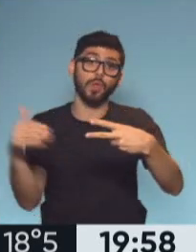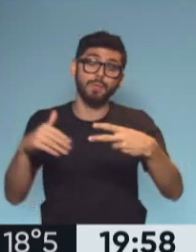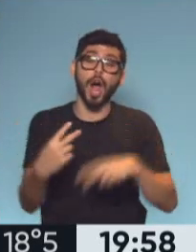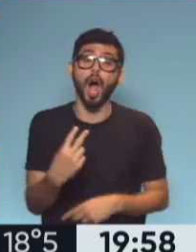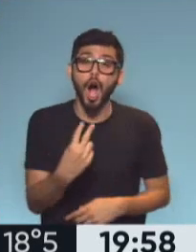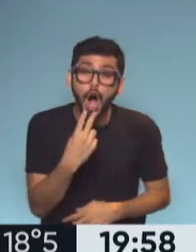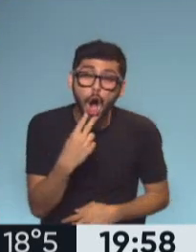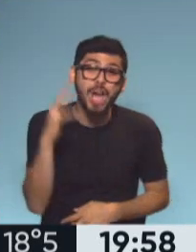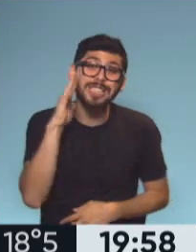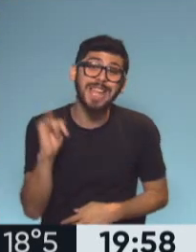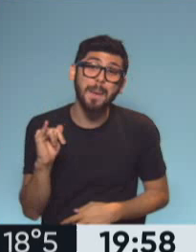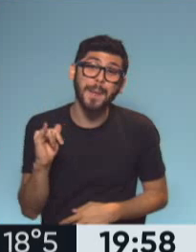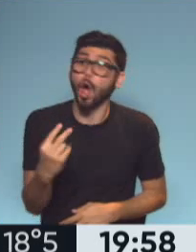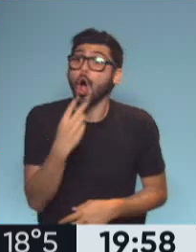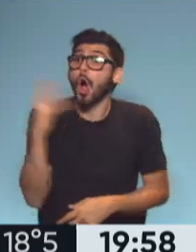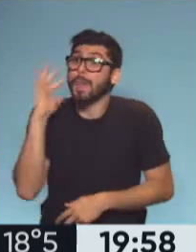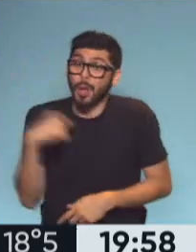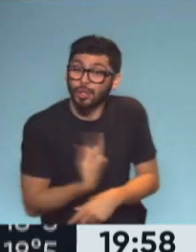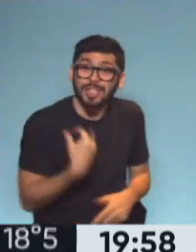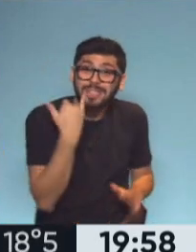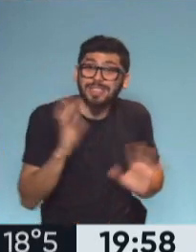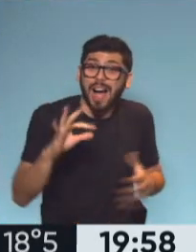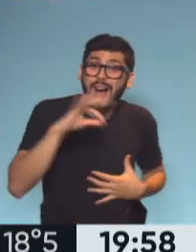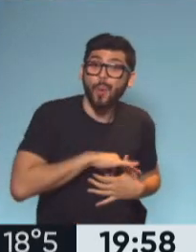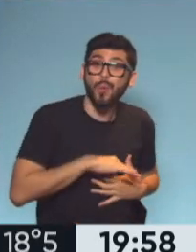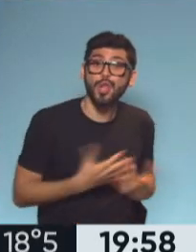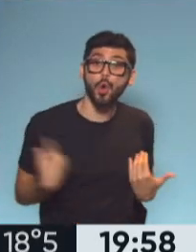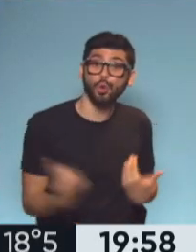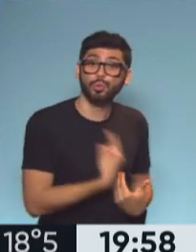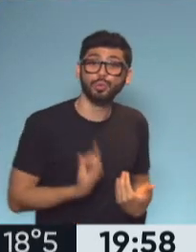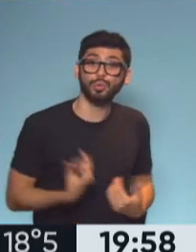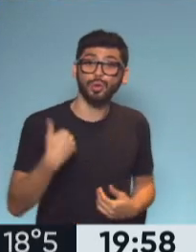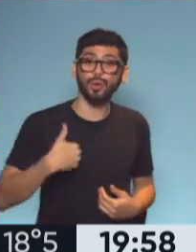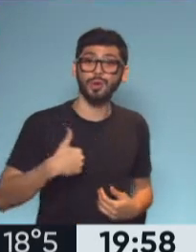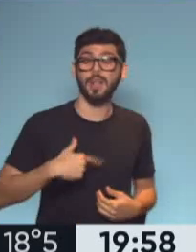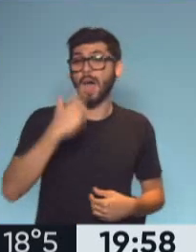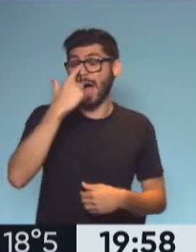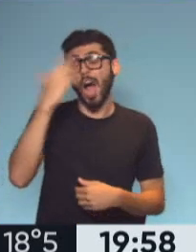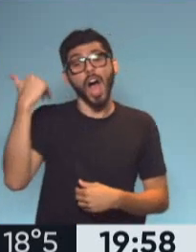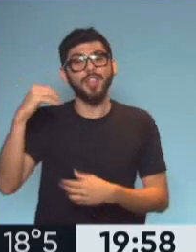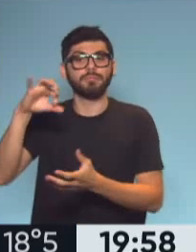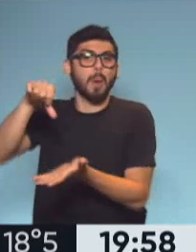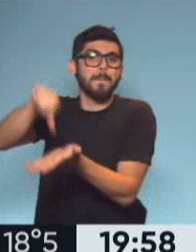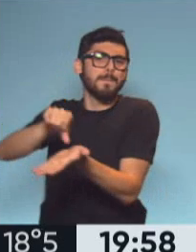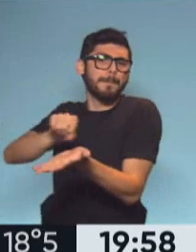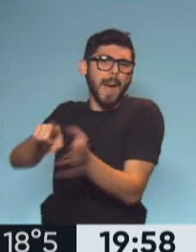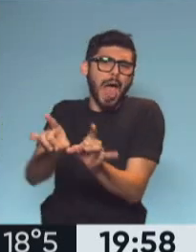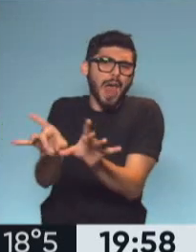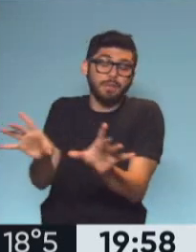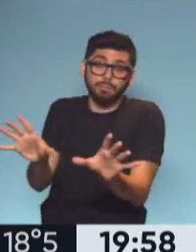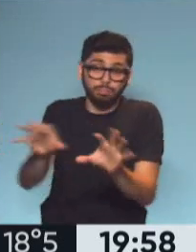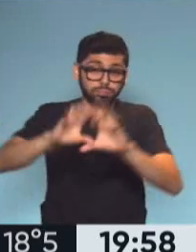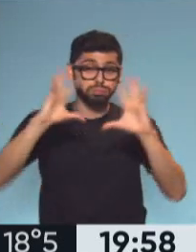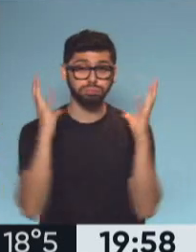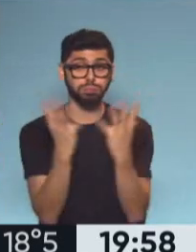marzo. El 11 de marzo nosotros ya teníamos el virus acá. ¿Sí? Lo que primero era epidemia, que se hablaba de epidemia, se transforma en primer pandemia. caso en Argentina